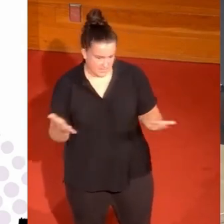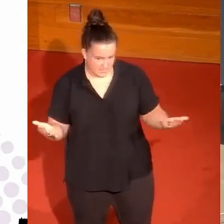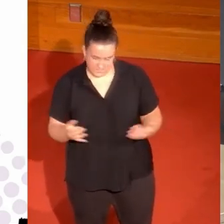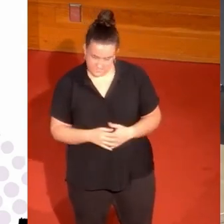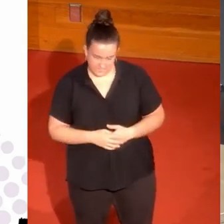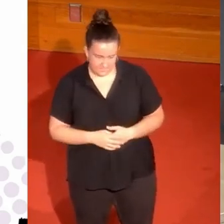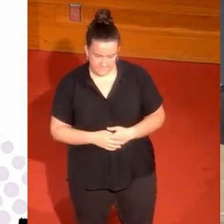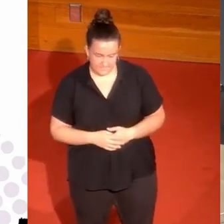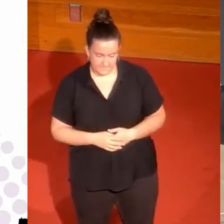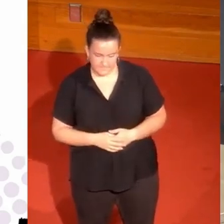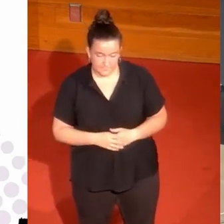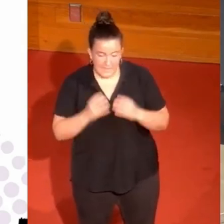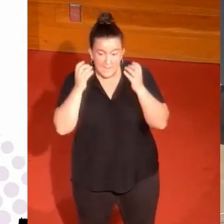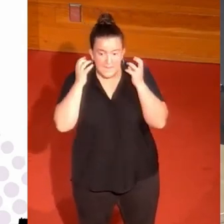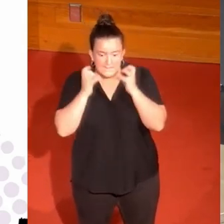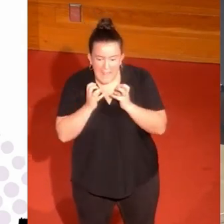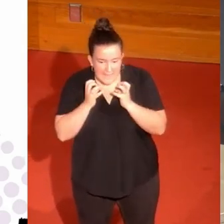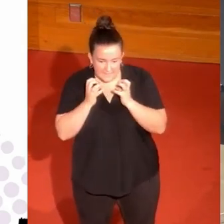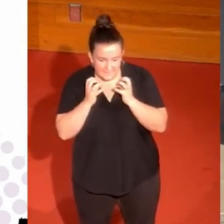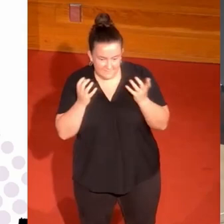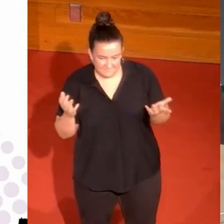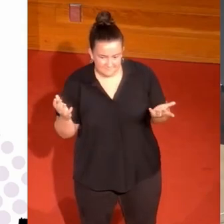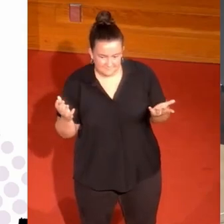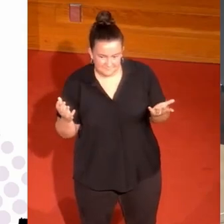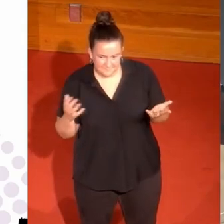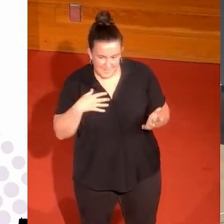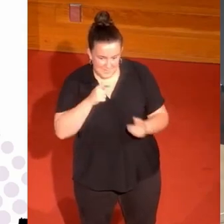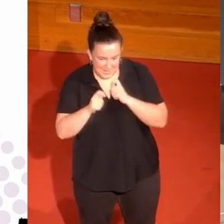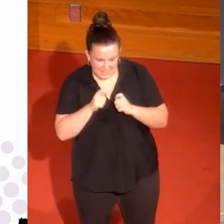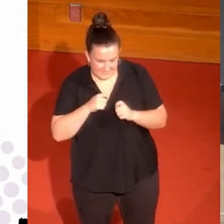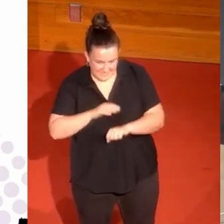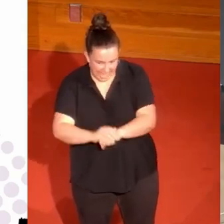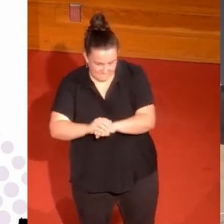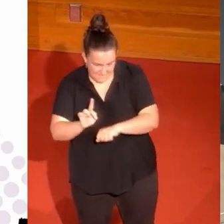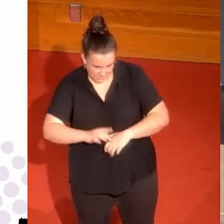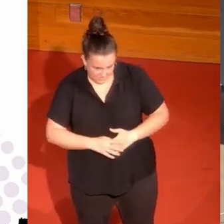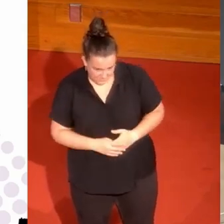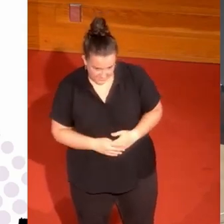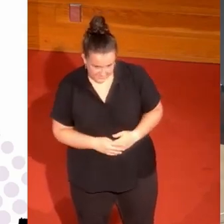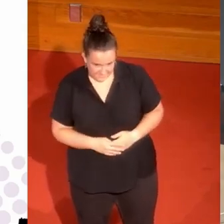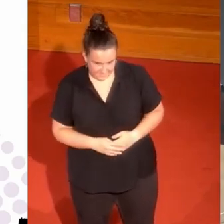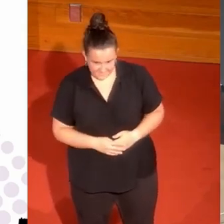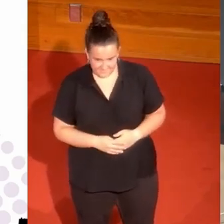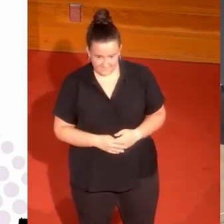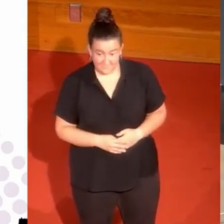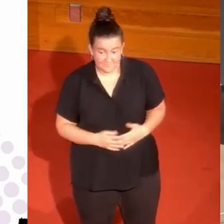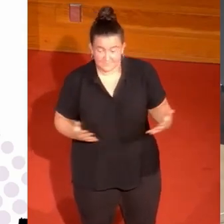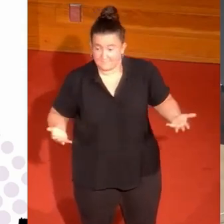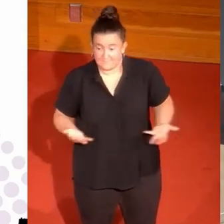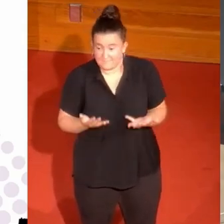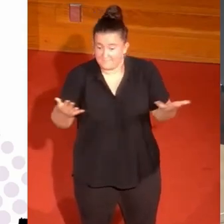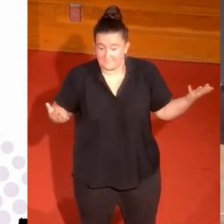eh milei No es amigo de los de de de los periodistas Miley es pues son